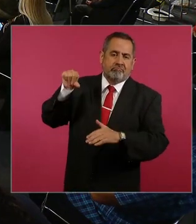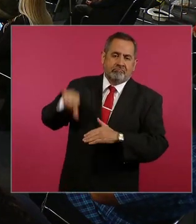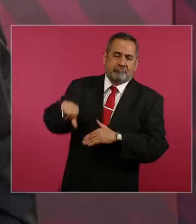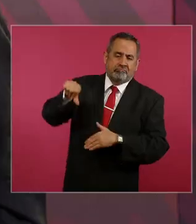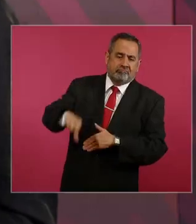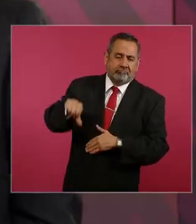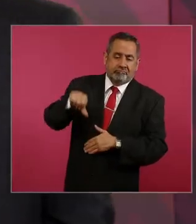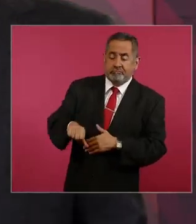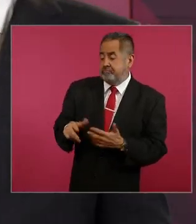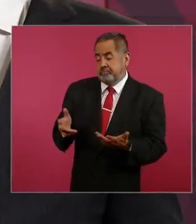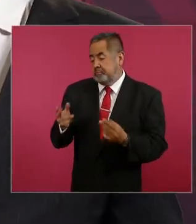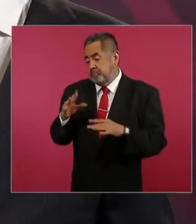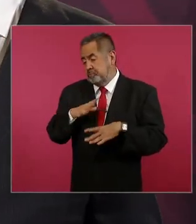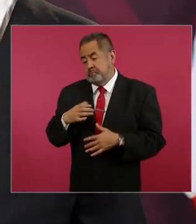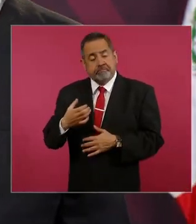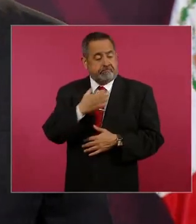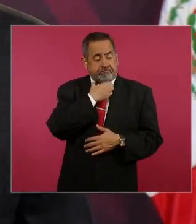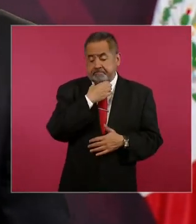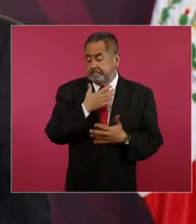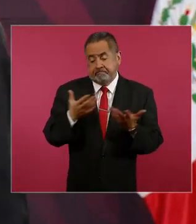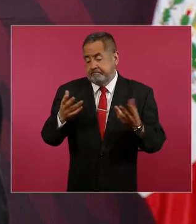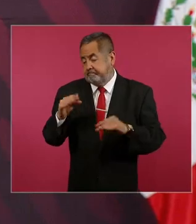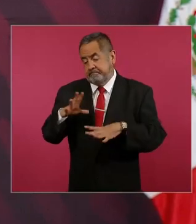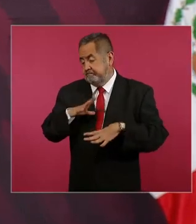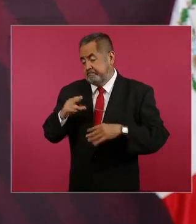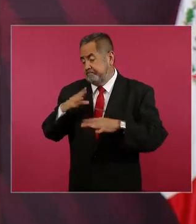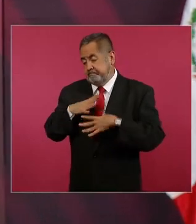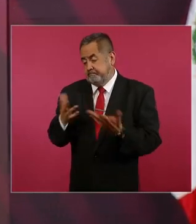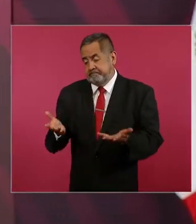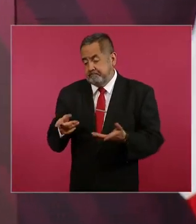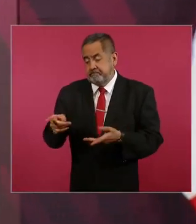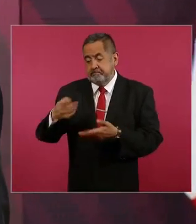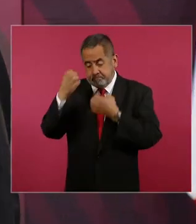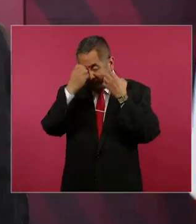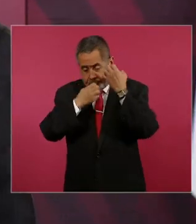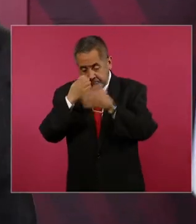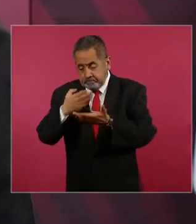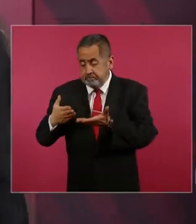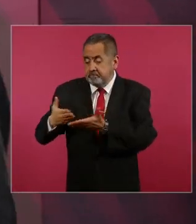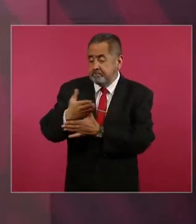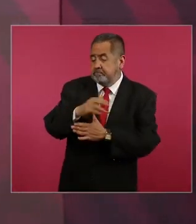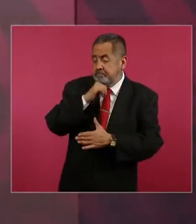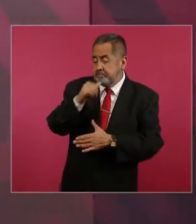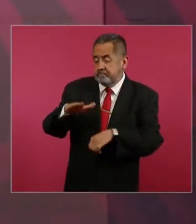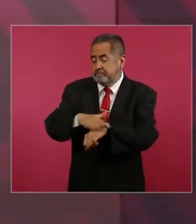con el pretexto de que no pasaban el examen de admisión